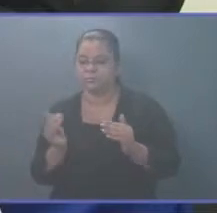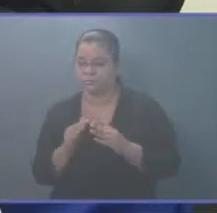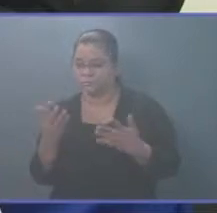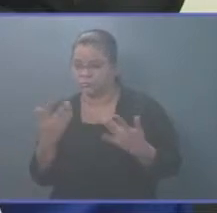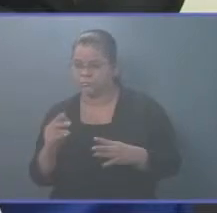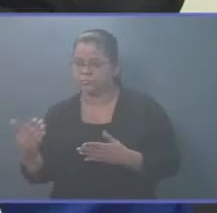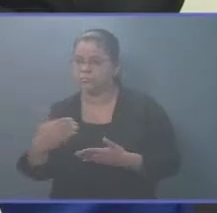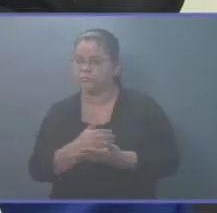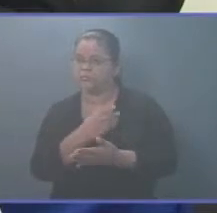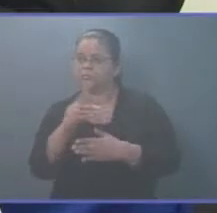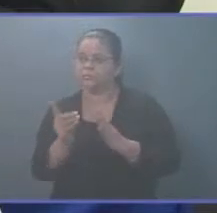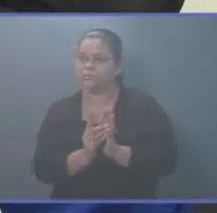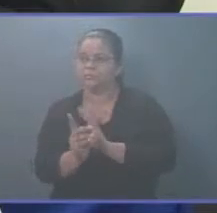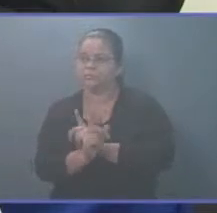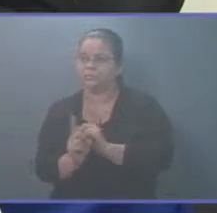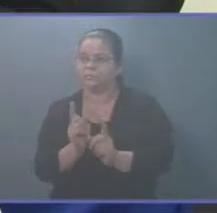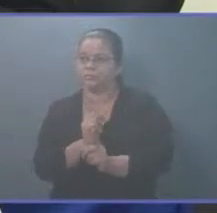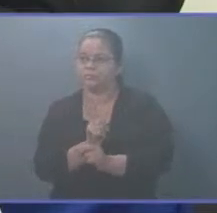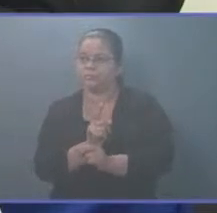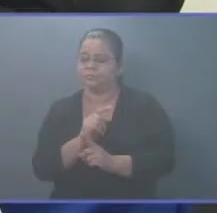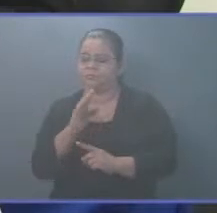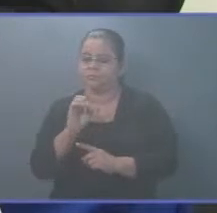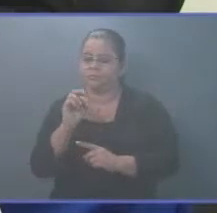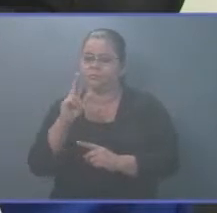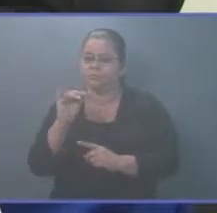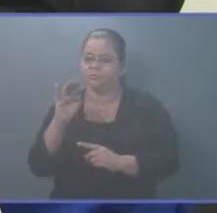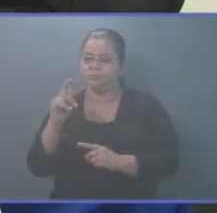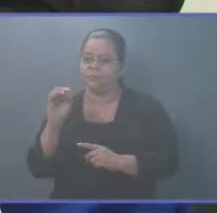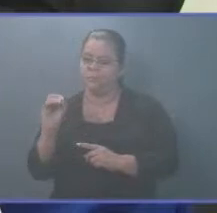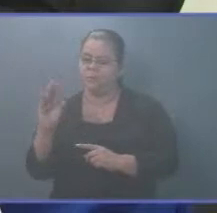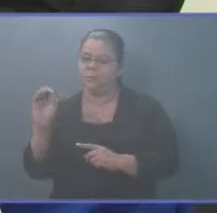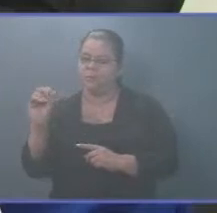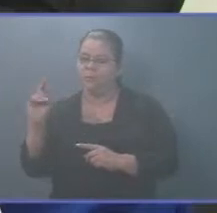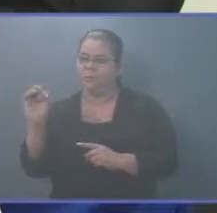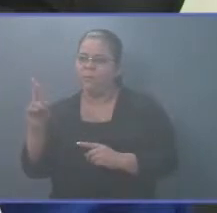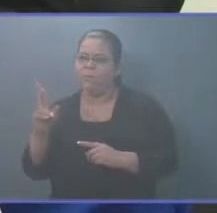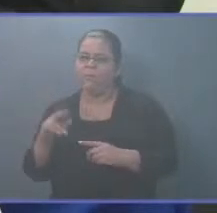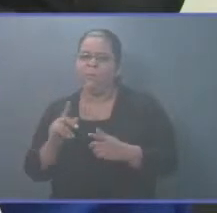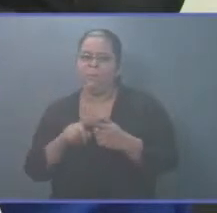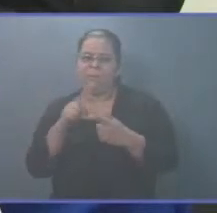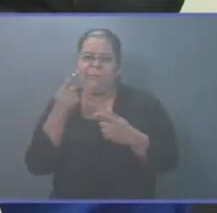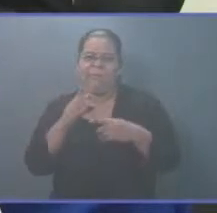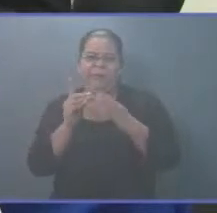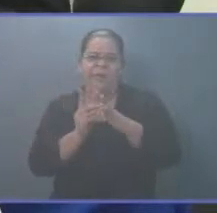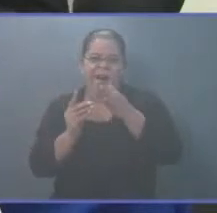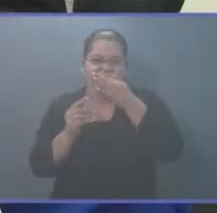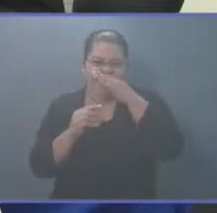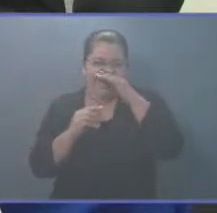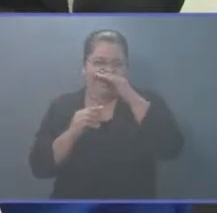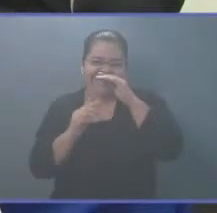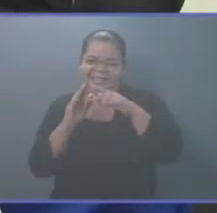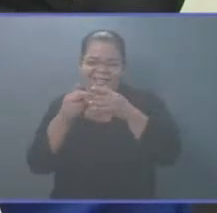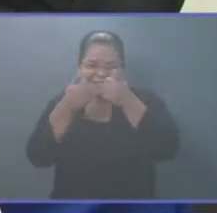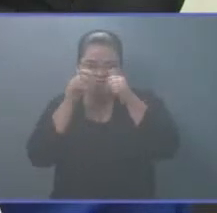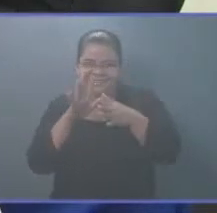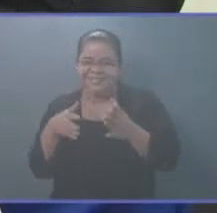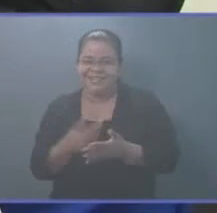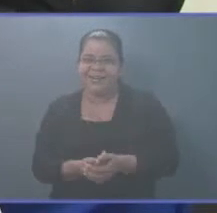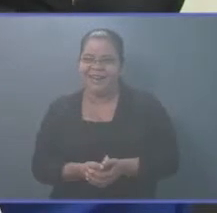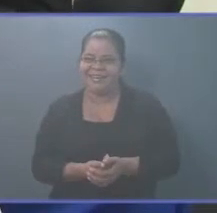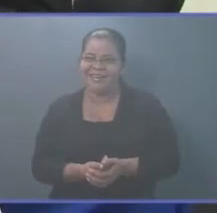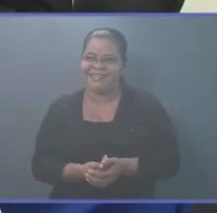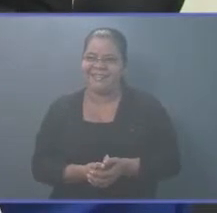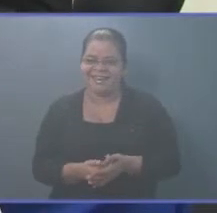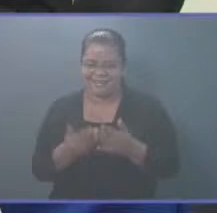presente el diputado suplente Heriberto Escobar. Primero, se estableció el quórum respectivo con los diputados antes